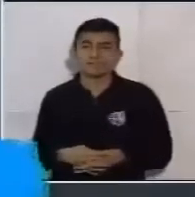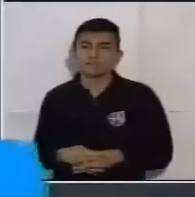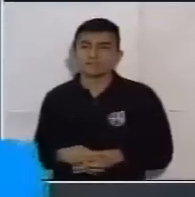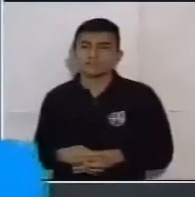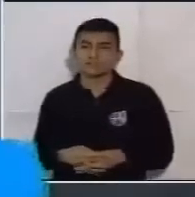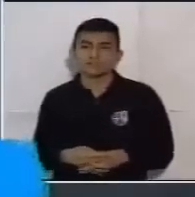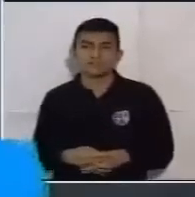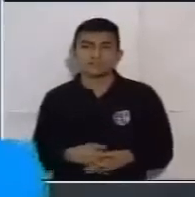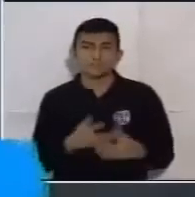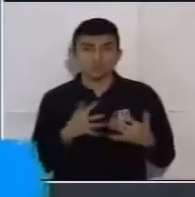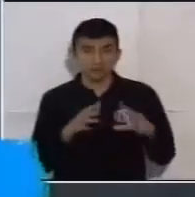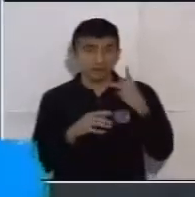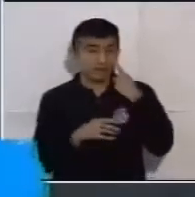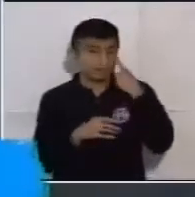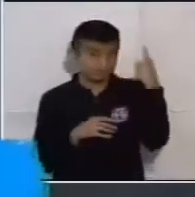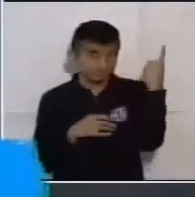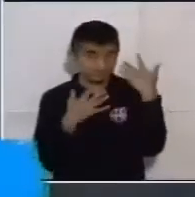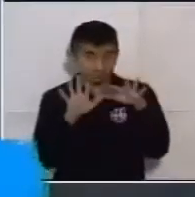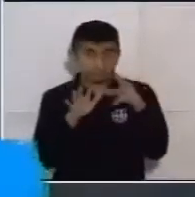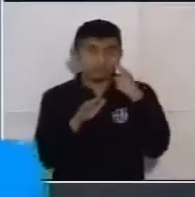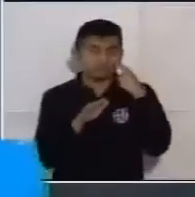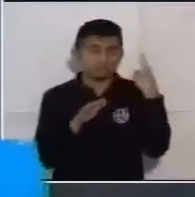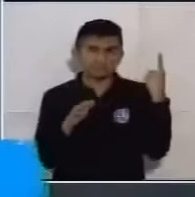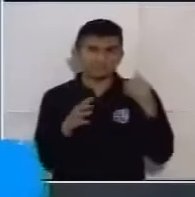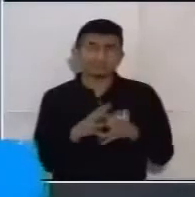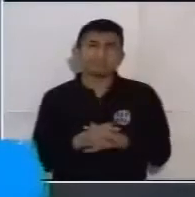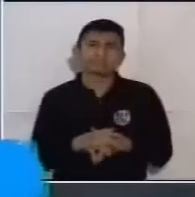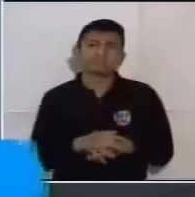Aquí tienen la fórmula, ¿verdad?